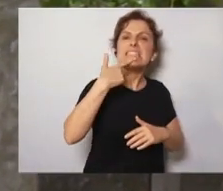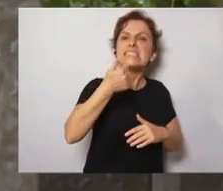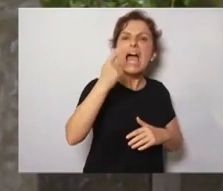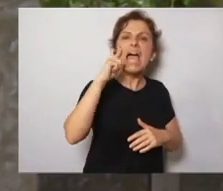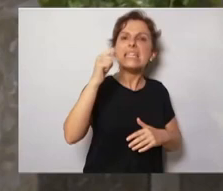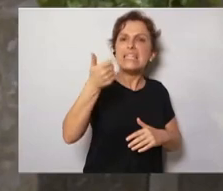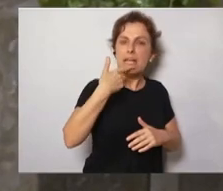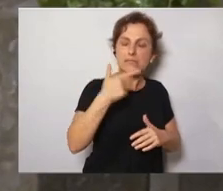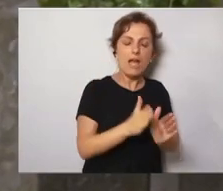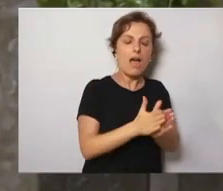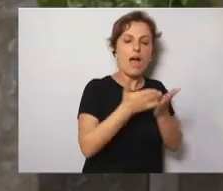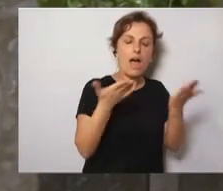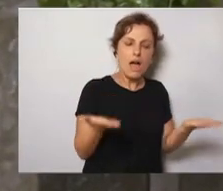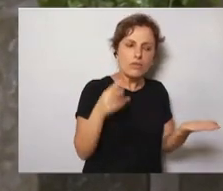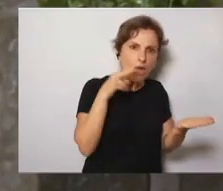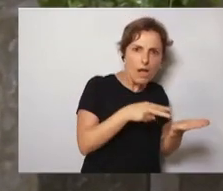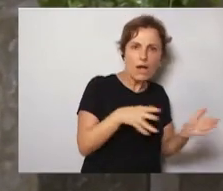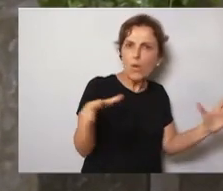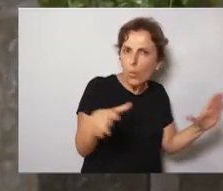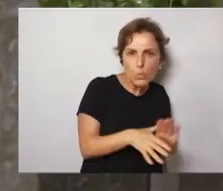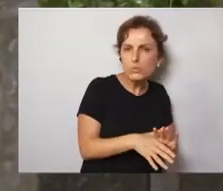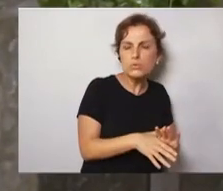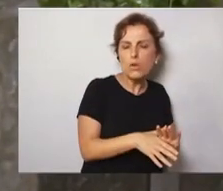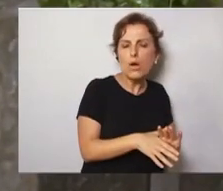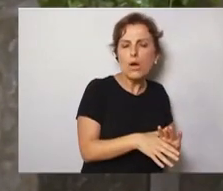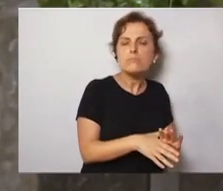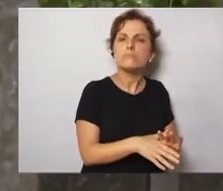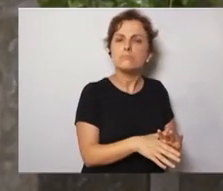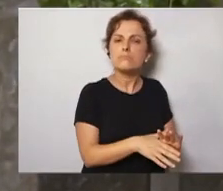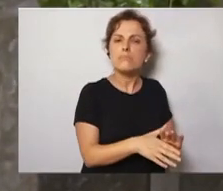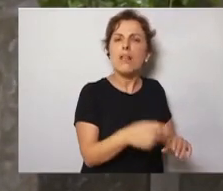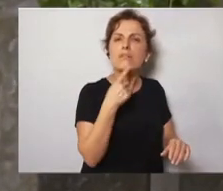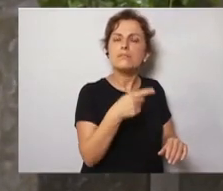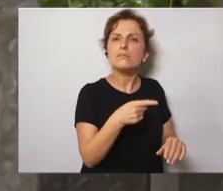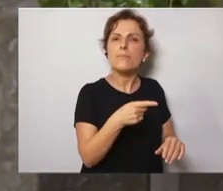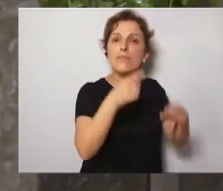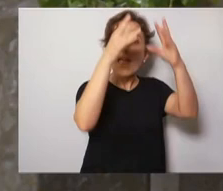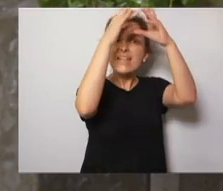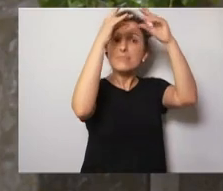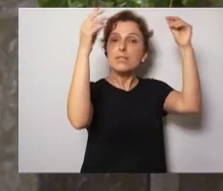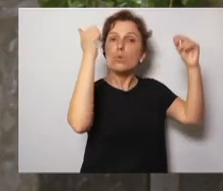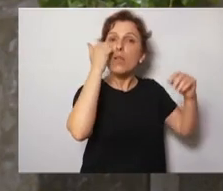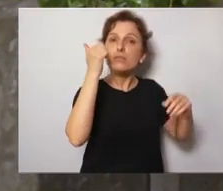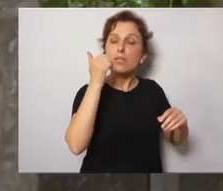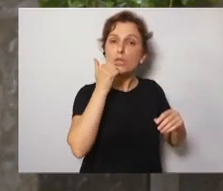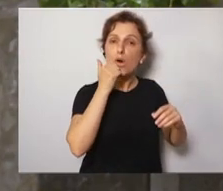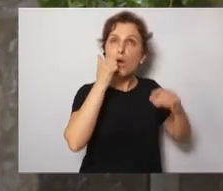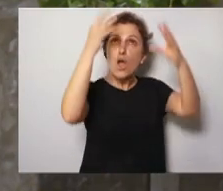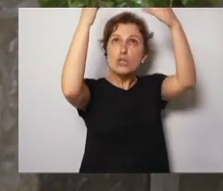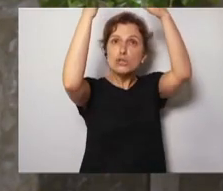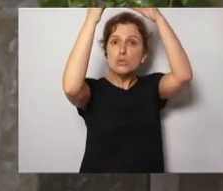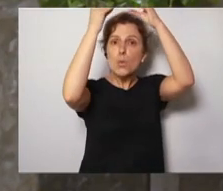estaba escrito el espíritu del señor está sobre mí porque me ha consagrado por la